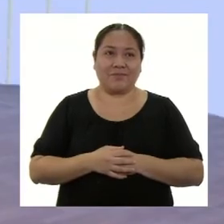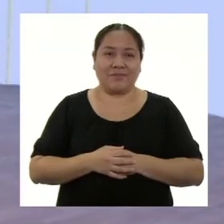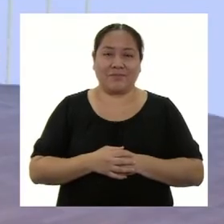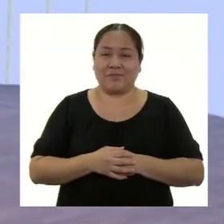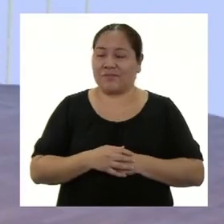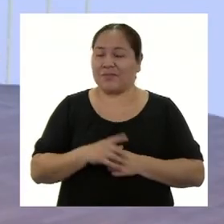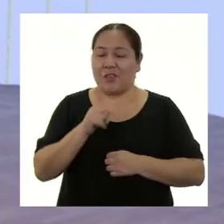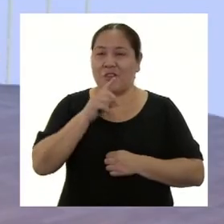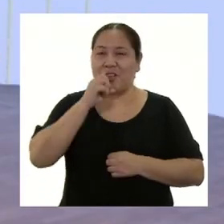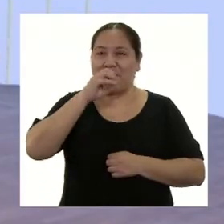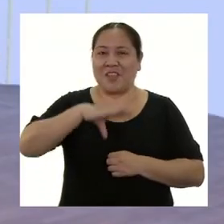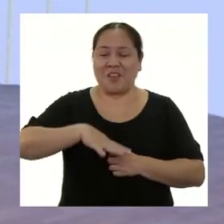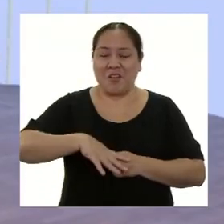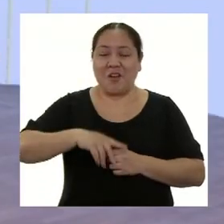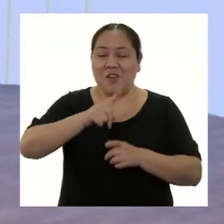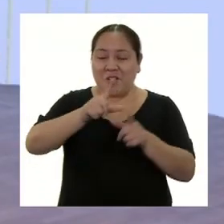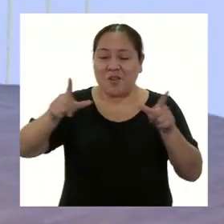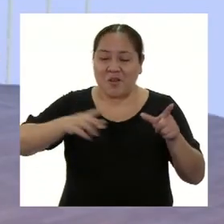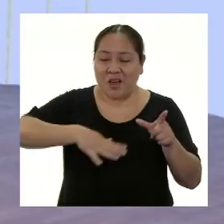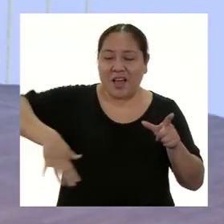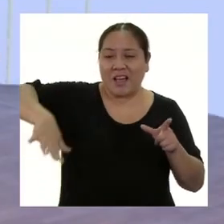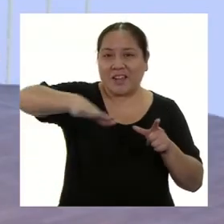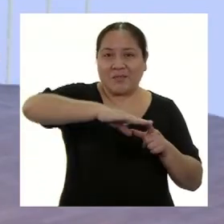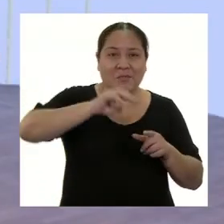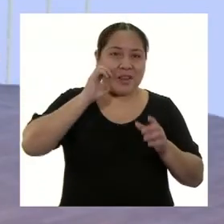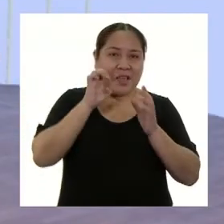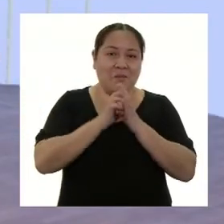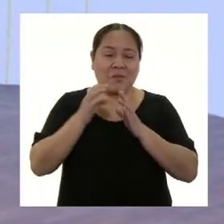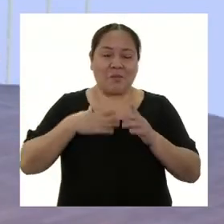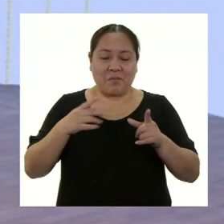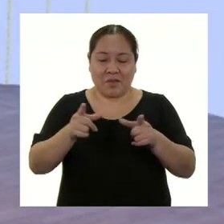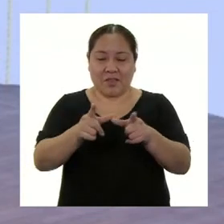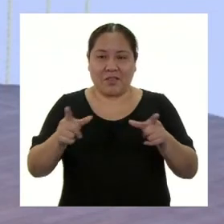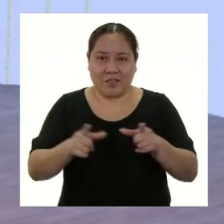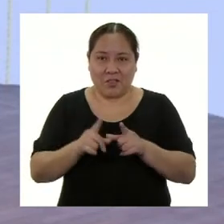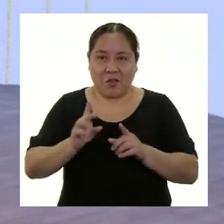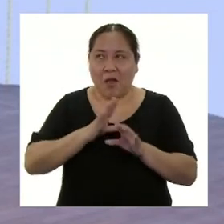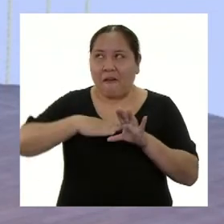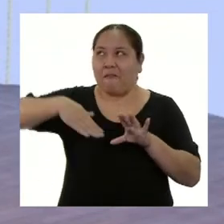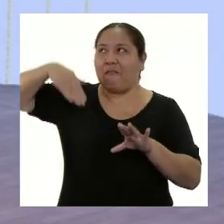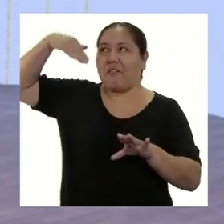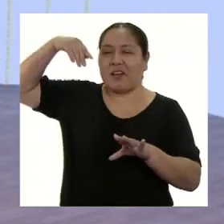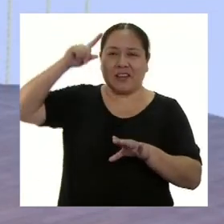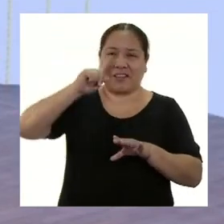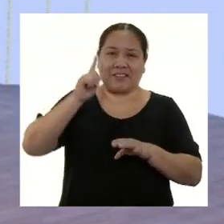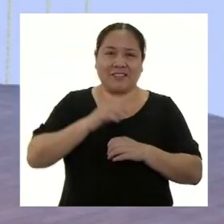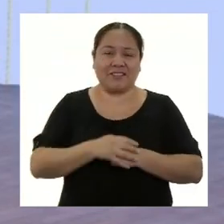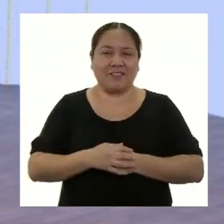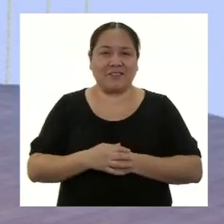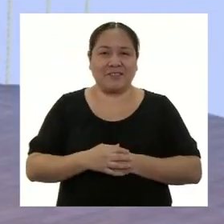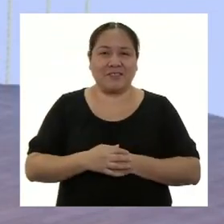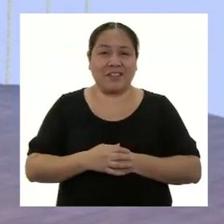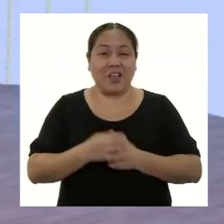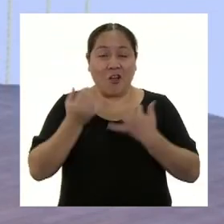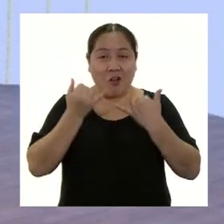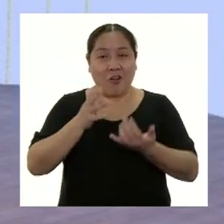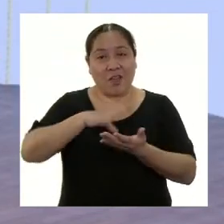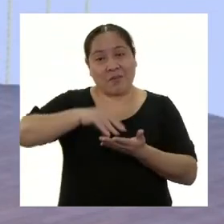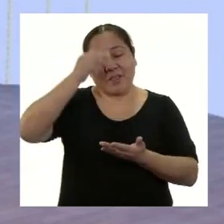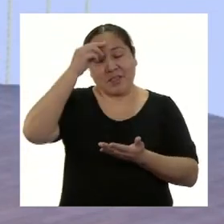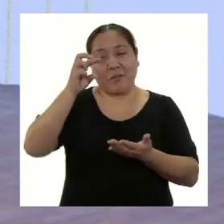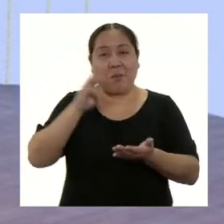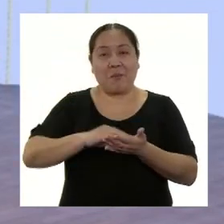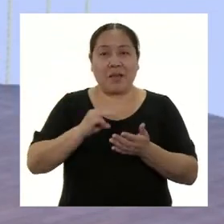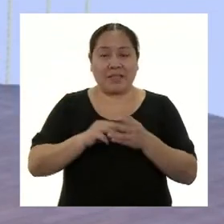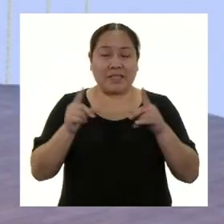Me refiero al espacio en general, como a mi terreno, no solo el espacio exterior. Bien, hoy aprendimos más sobre los triángulos